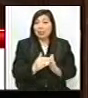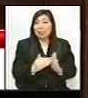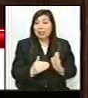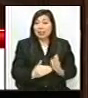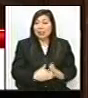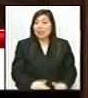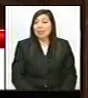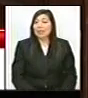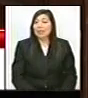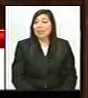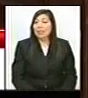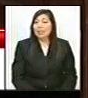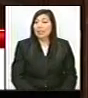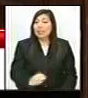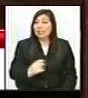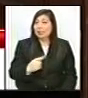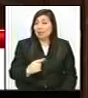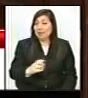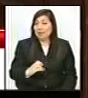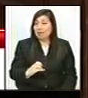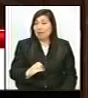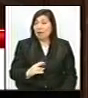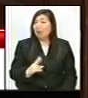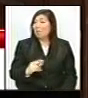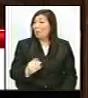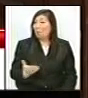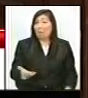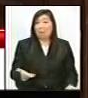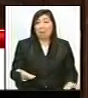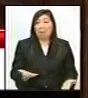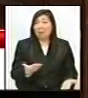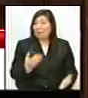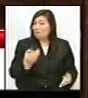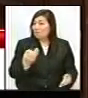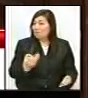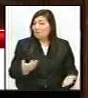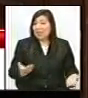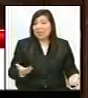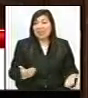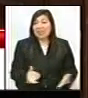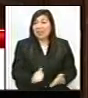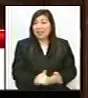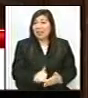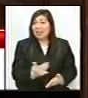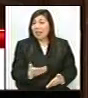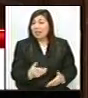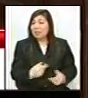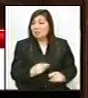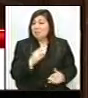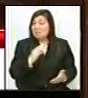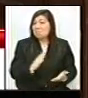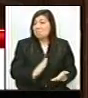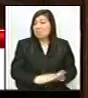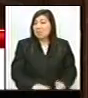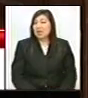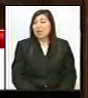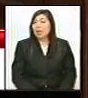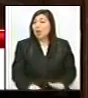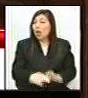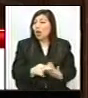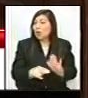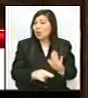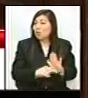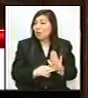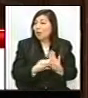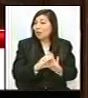ratificación del señor Chan Recuay, mucho menos hay certeza de que haya infringido las normas de la